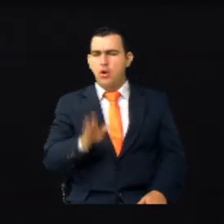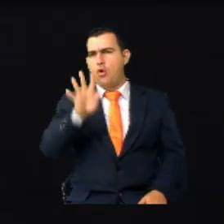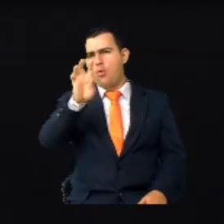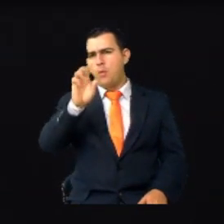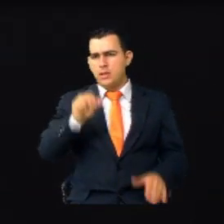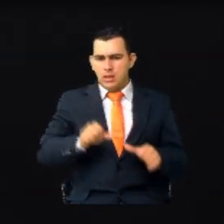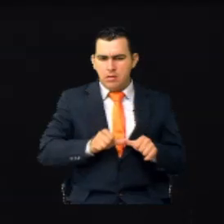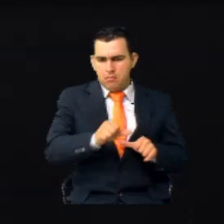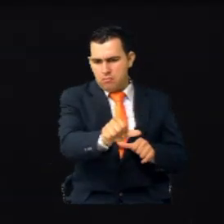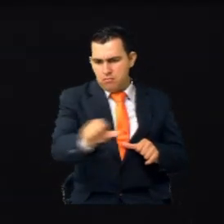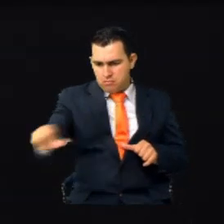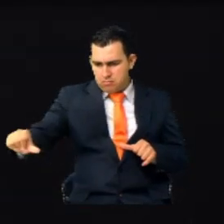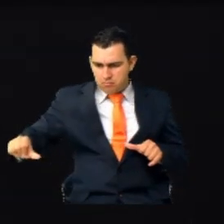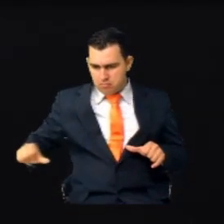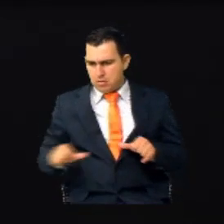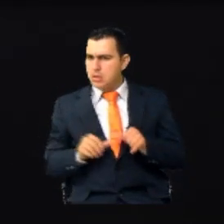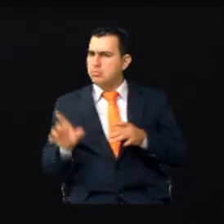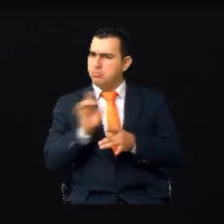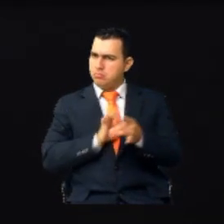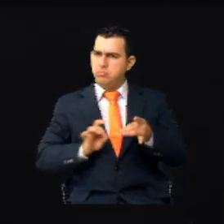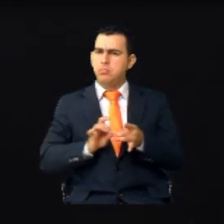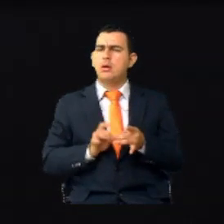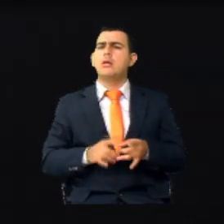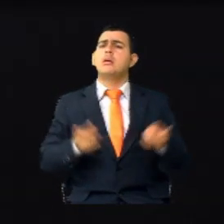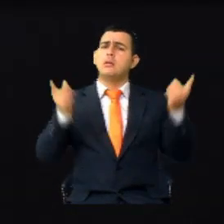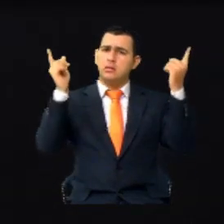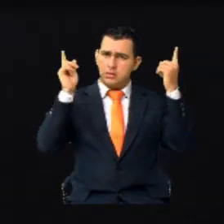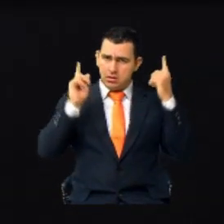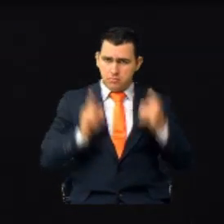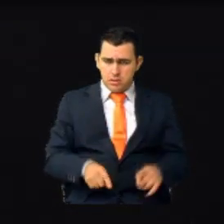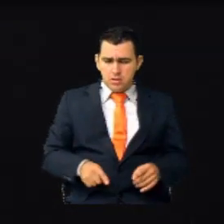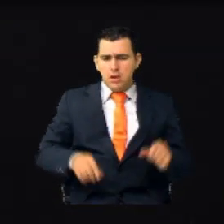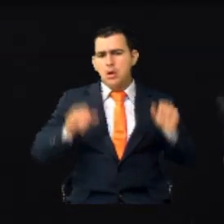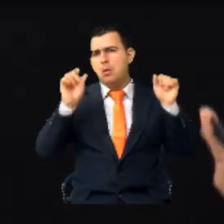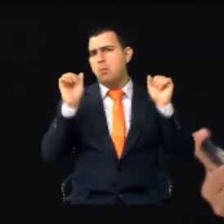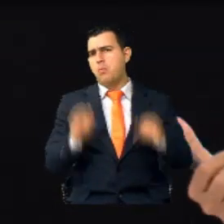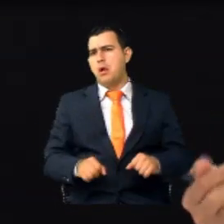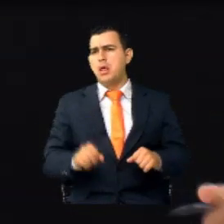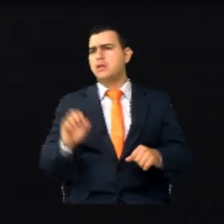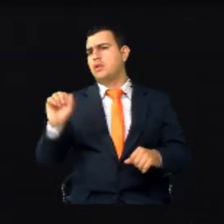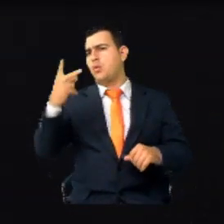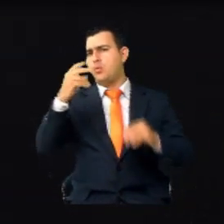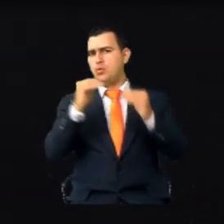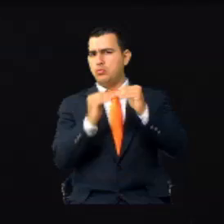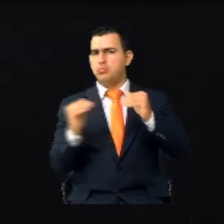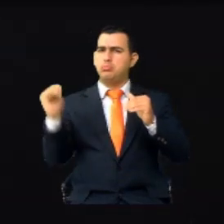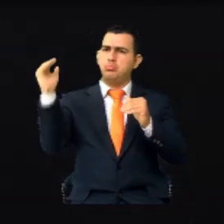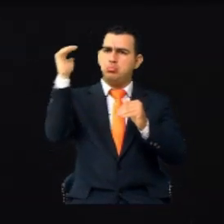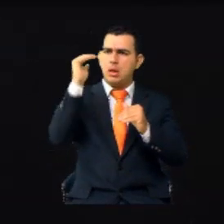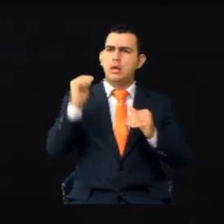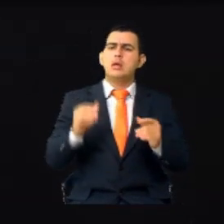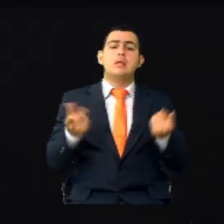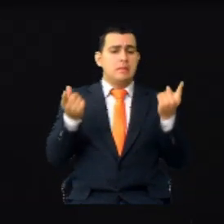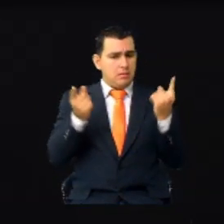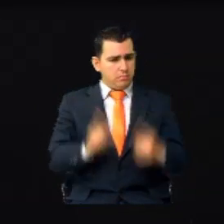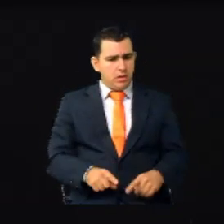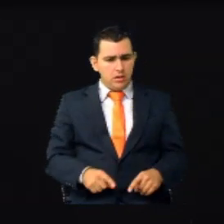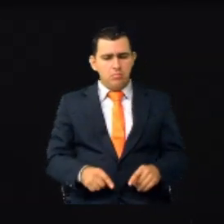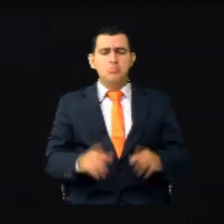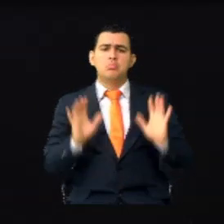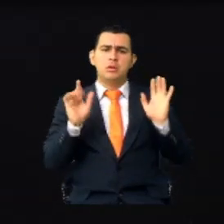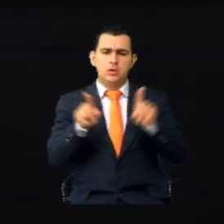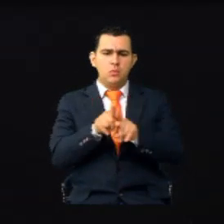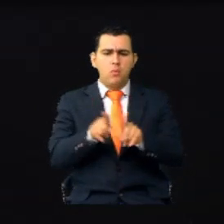cuadrados, que es una vivienda apropiada, que incluso se puede dejar proyectada para un segundo nivel, y que garantiza que vamos a nosotros de esa manera